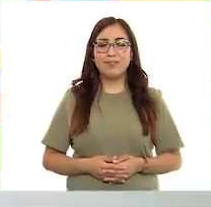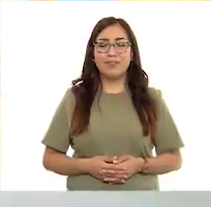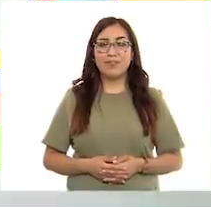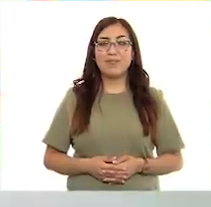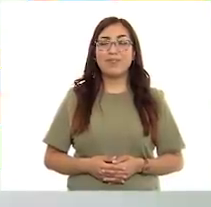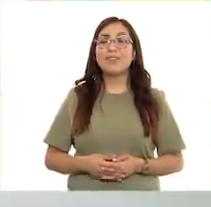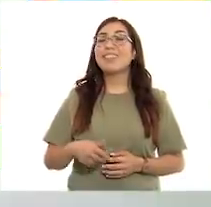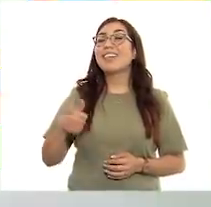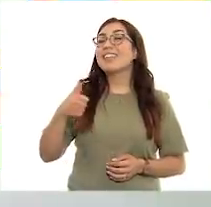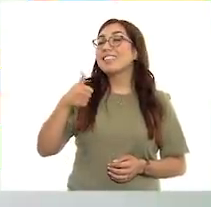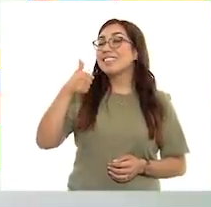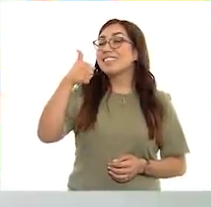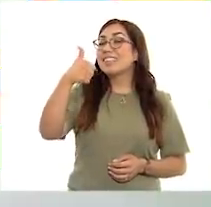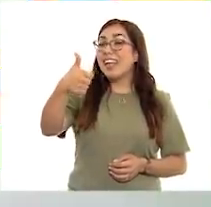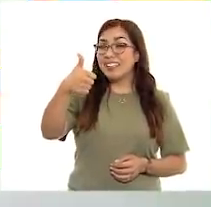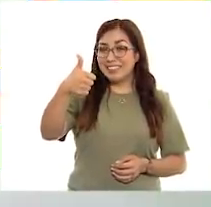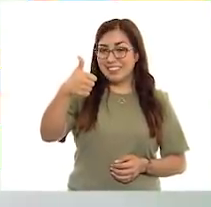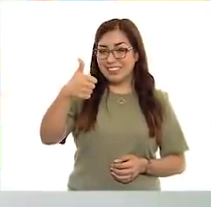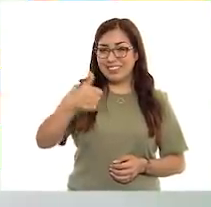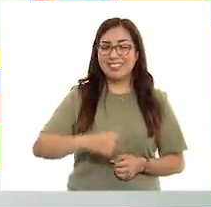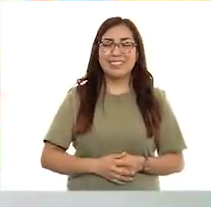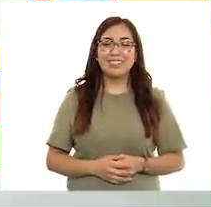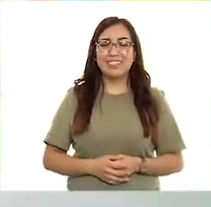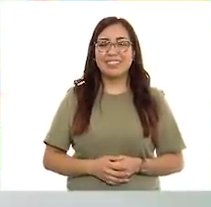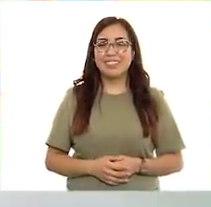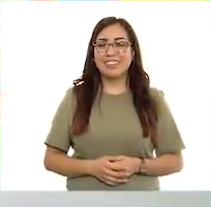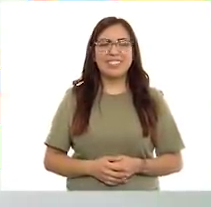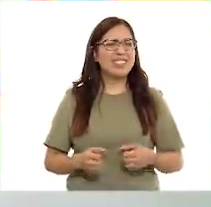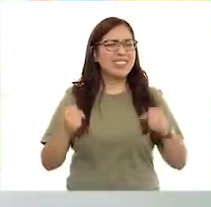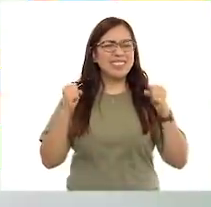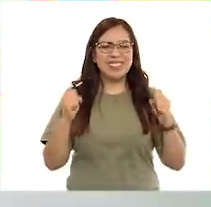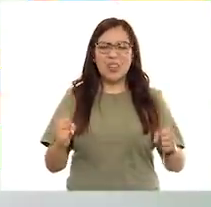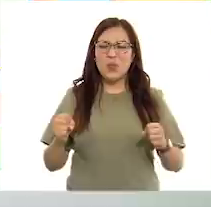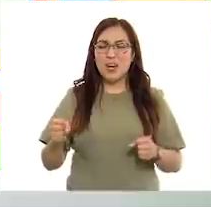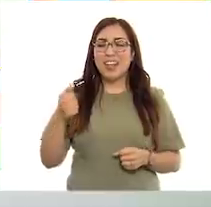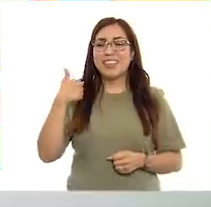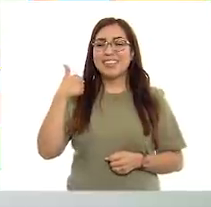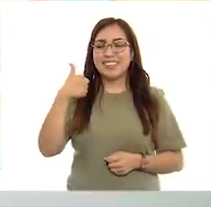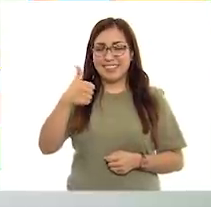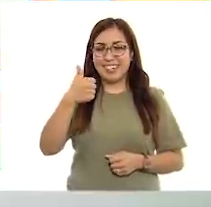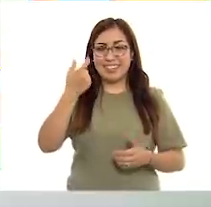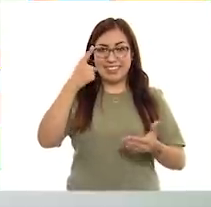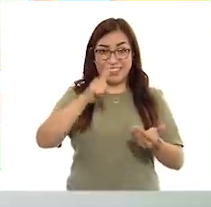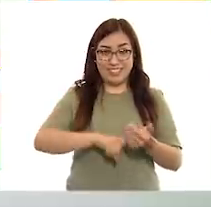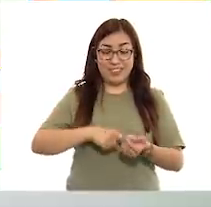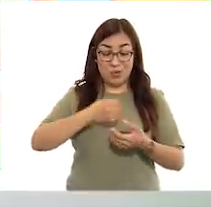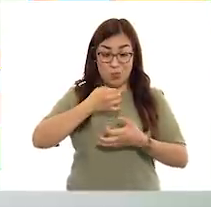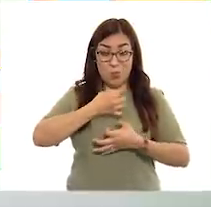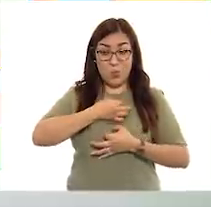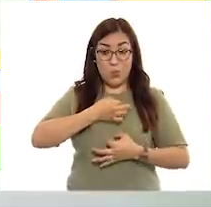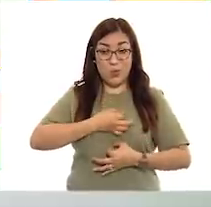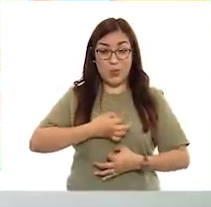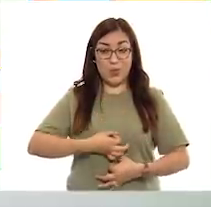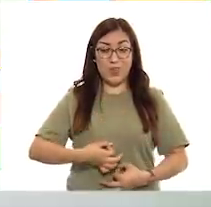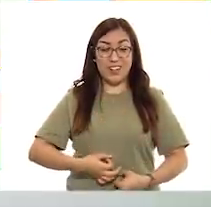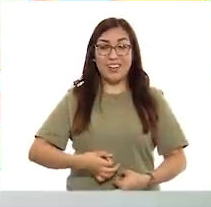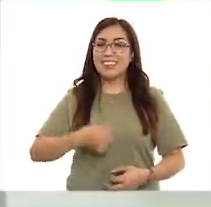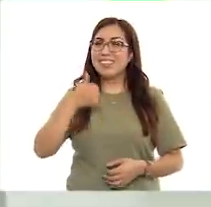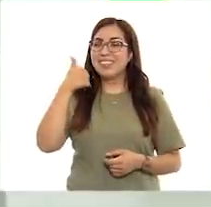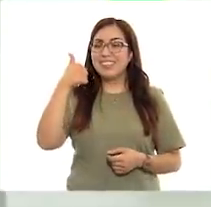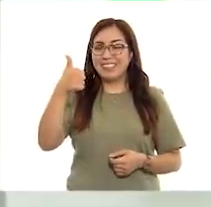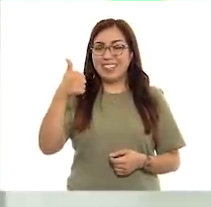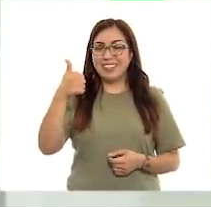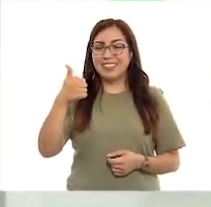¡Sí! ¡Sí! ¡Son seis! ¡Son seis! Estoy segura que en esa caja tiene seis botones. ¡Muy